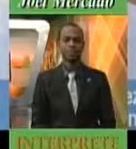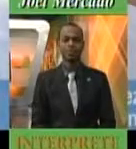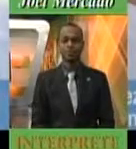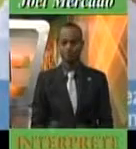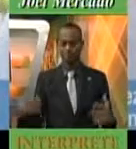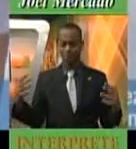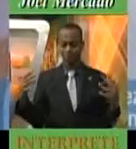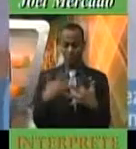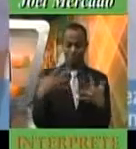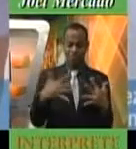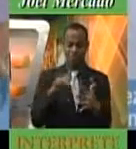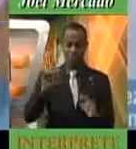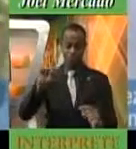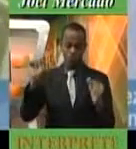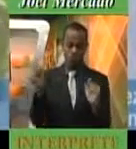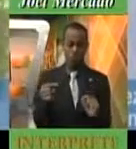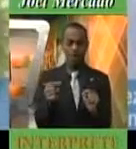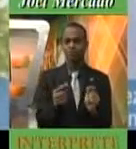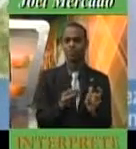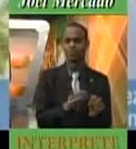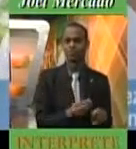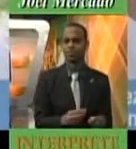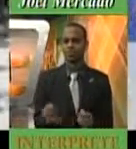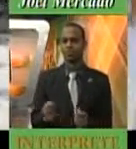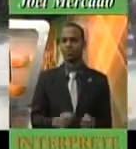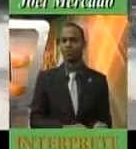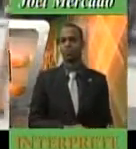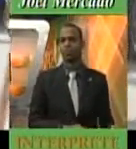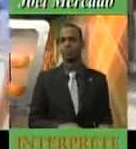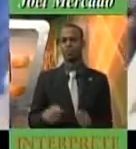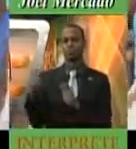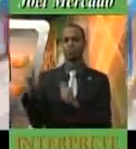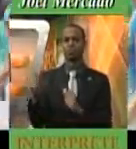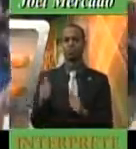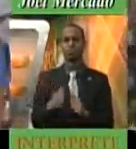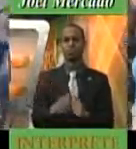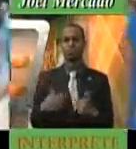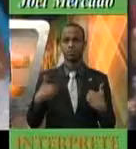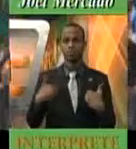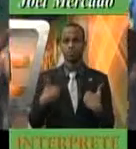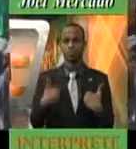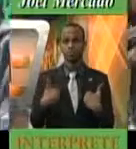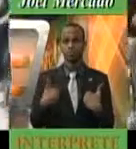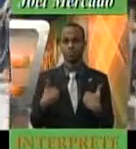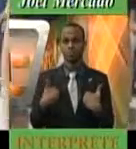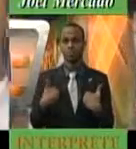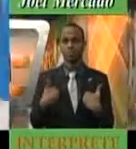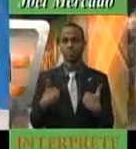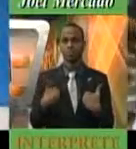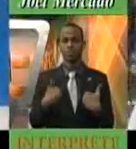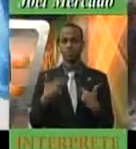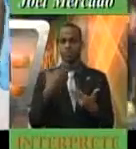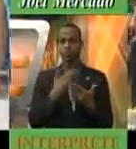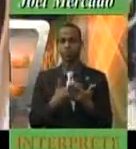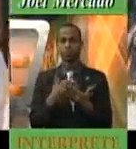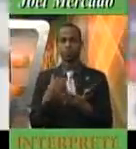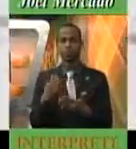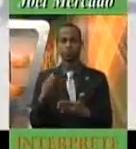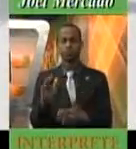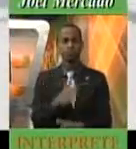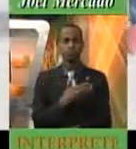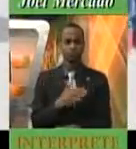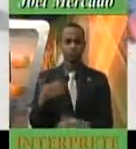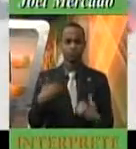Matando el miedo y su dolor. Y su dolor. Nosotros la estamos... Pero no sé si la tenemos, la canción, sería bueno que nos lo